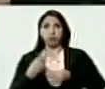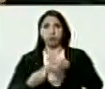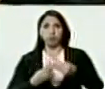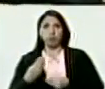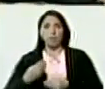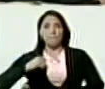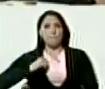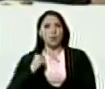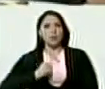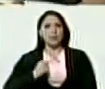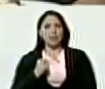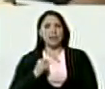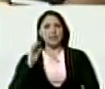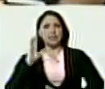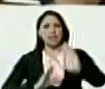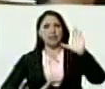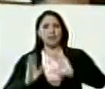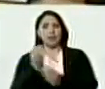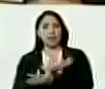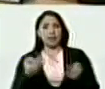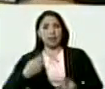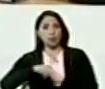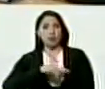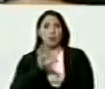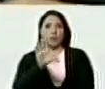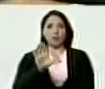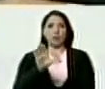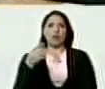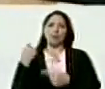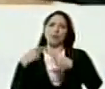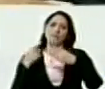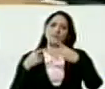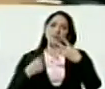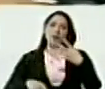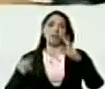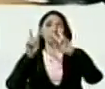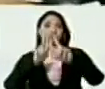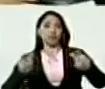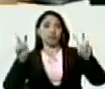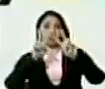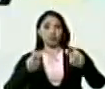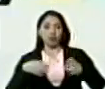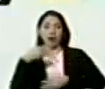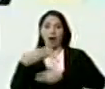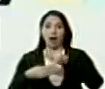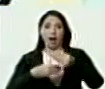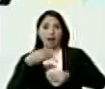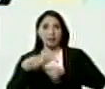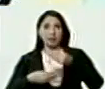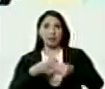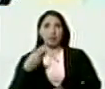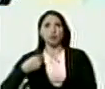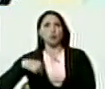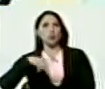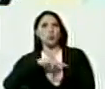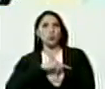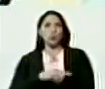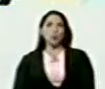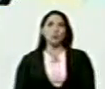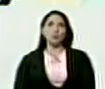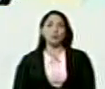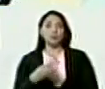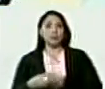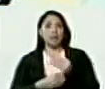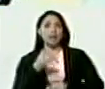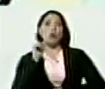por excelencia en nuestro país en las diferentes investigaciones que realiza. Hemos hecho